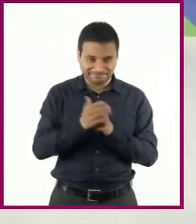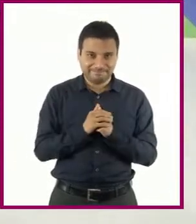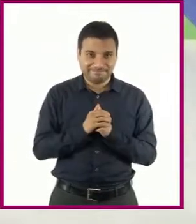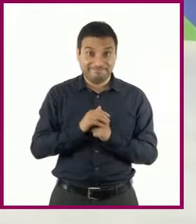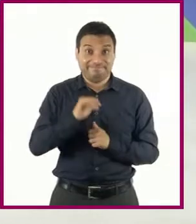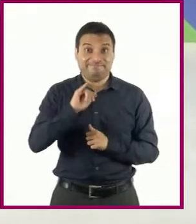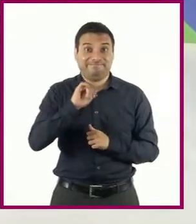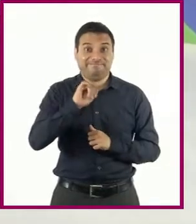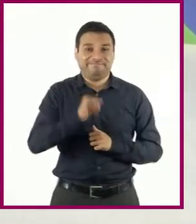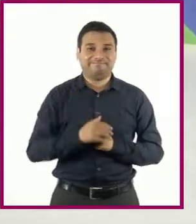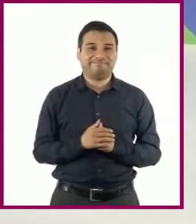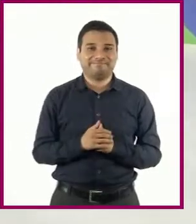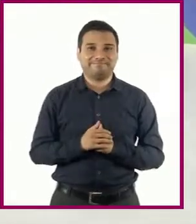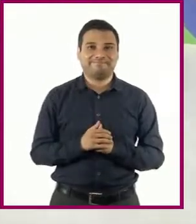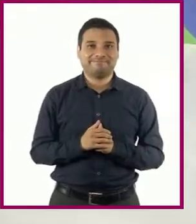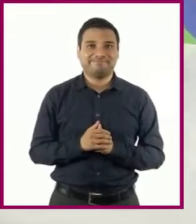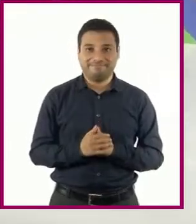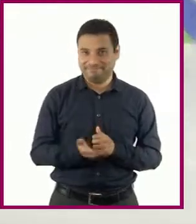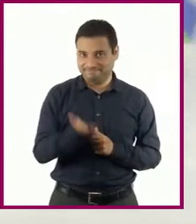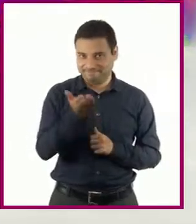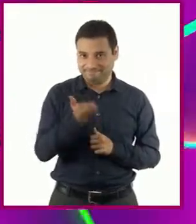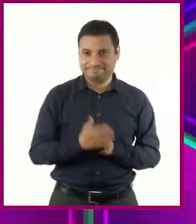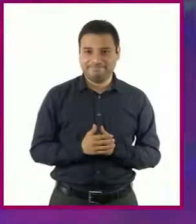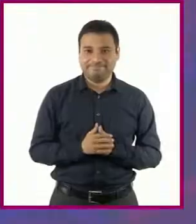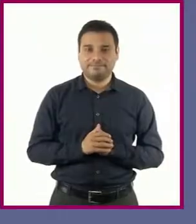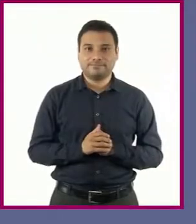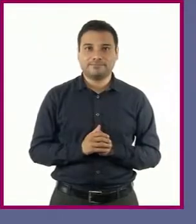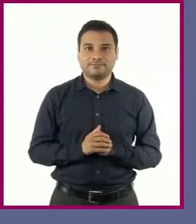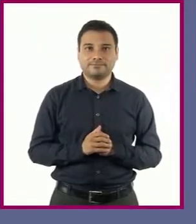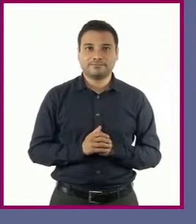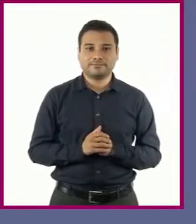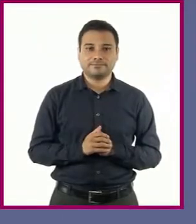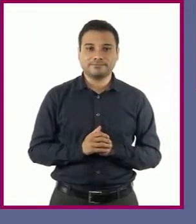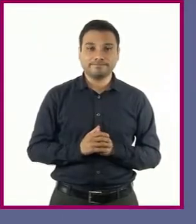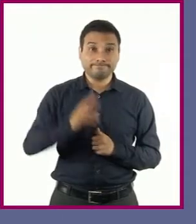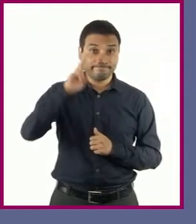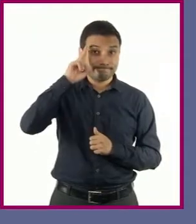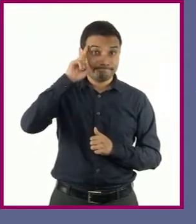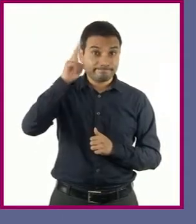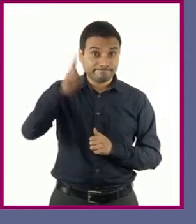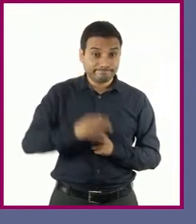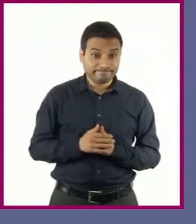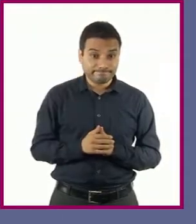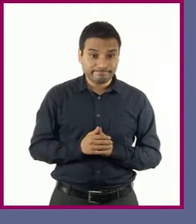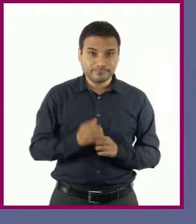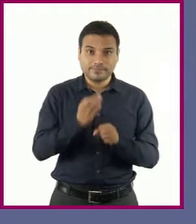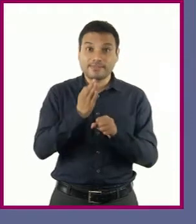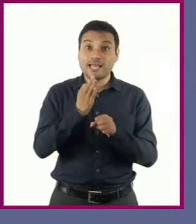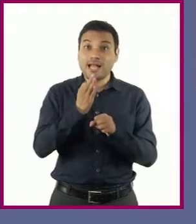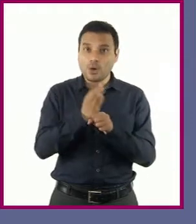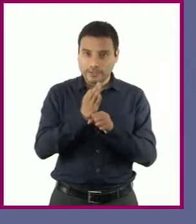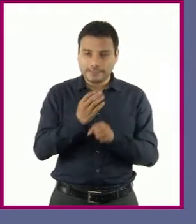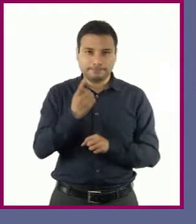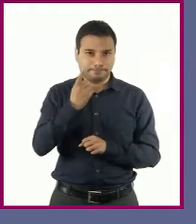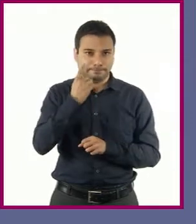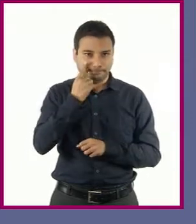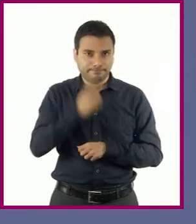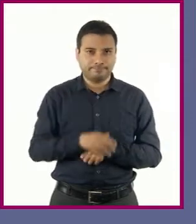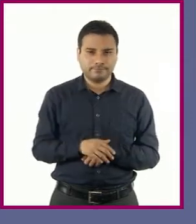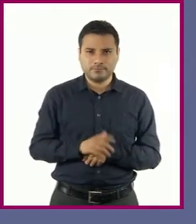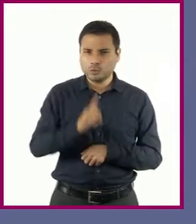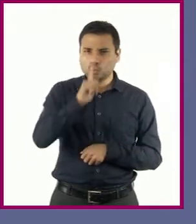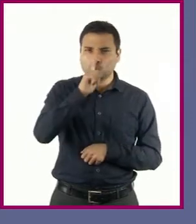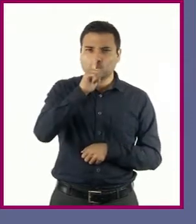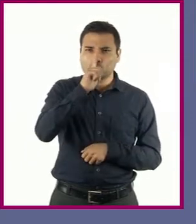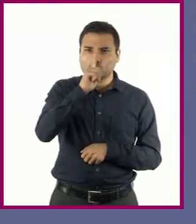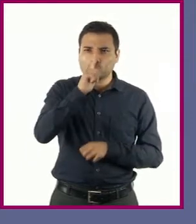¡Claro que sí, maestra! ¡Adelante con el video! Hola, soy Eli. En esta ocasión, te invito a conocer cómo llega la electricidad